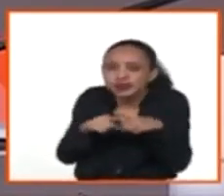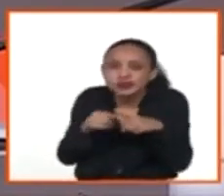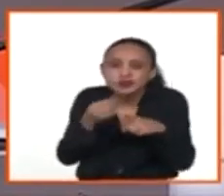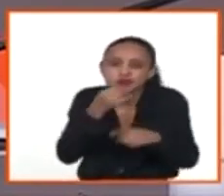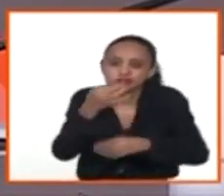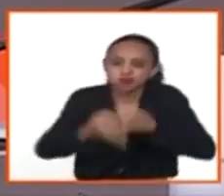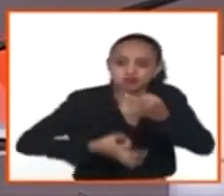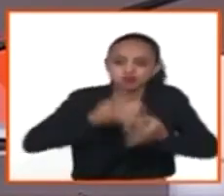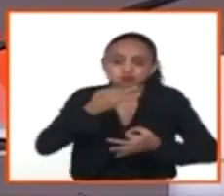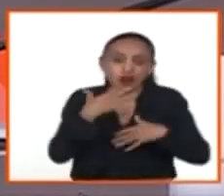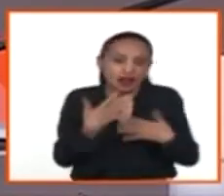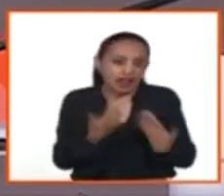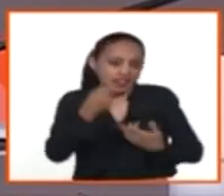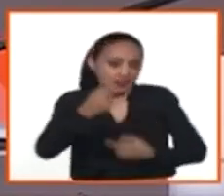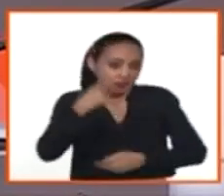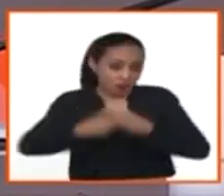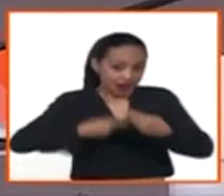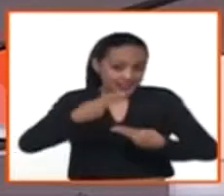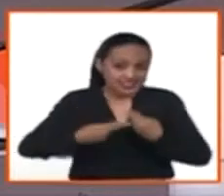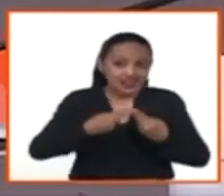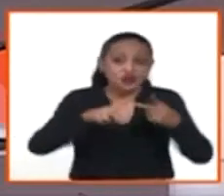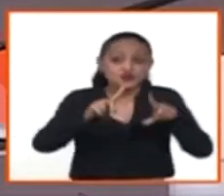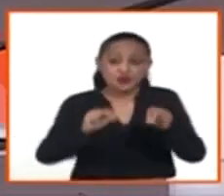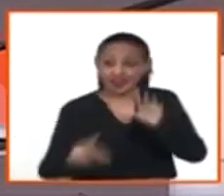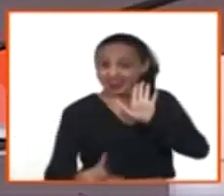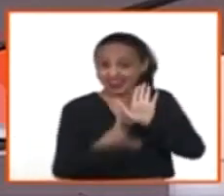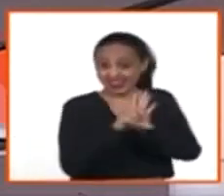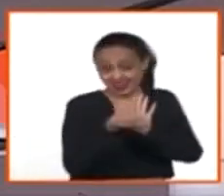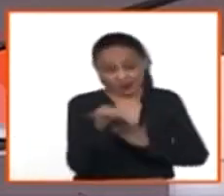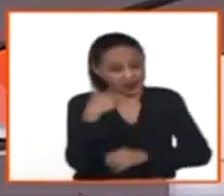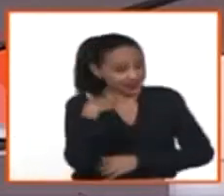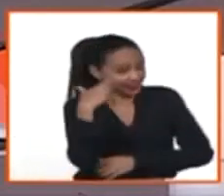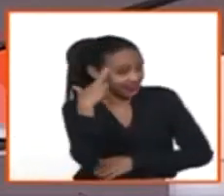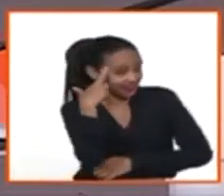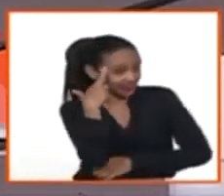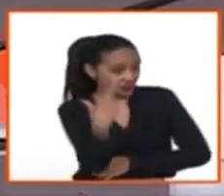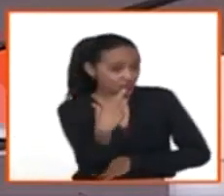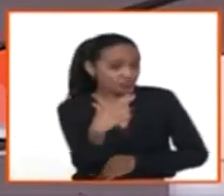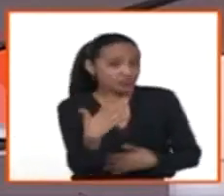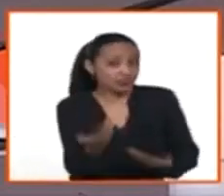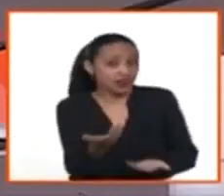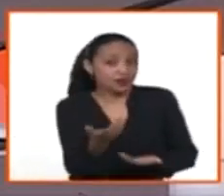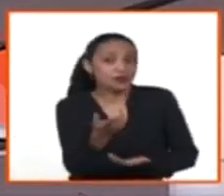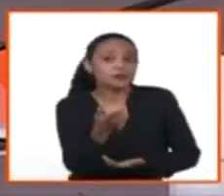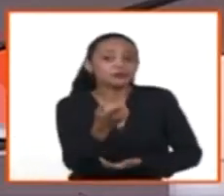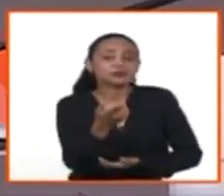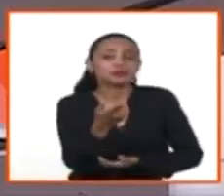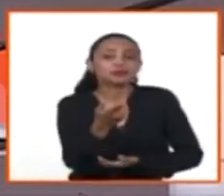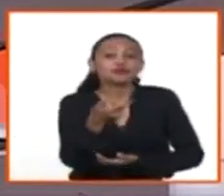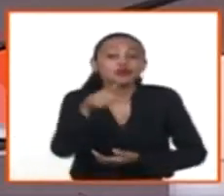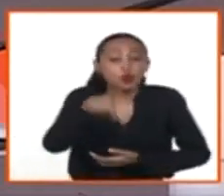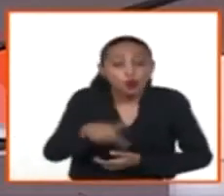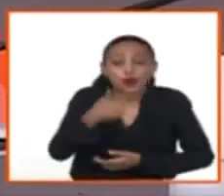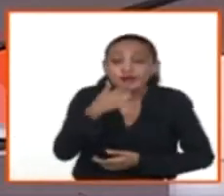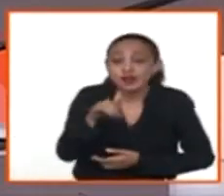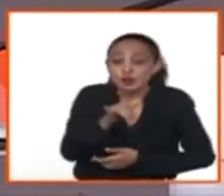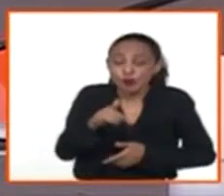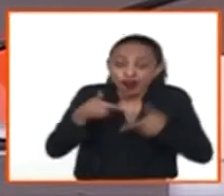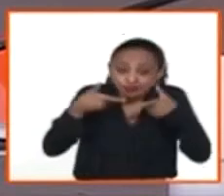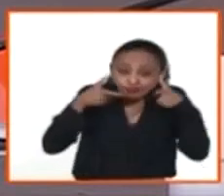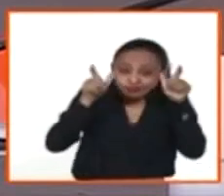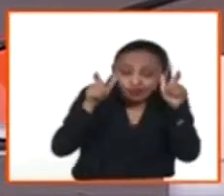debemos apuntar en una ley como esa. Recordaba, por ejemplo, dice Frei Beto, hoy la ganadería bovina en Cuba se caracteriza por una